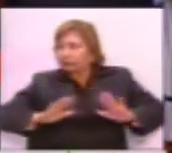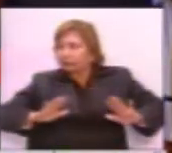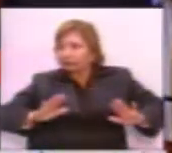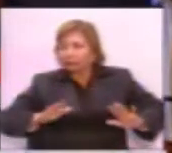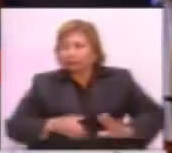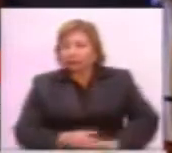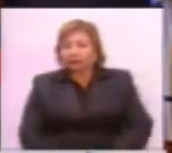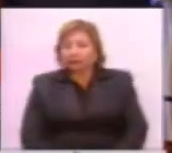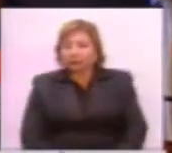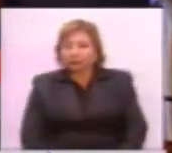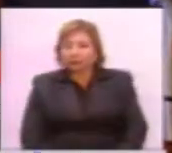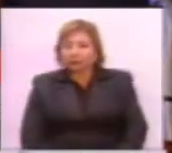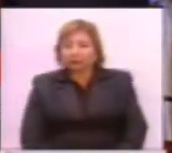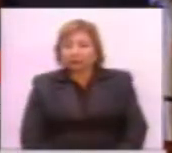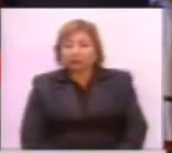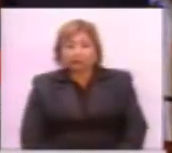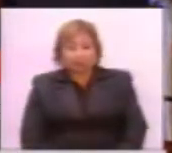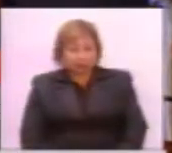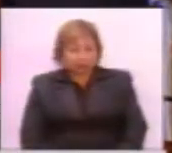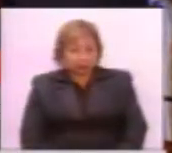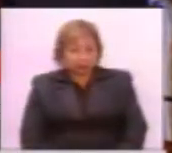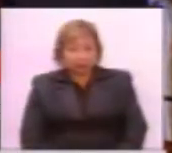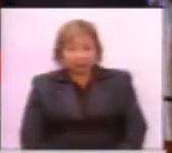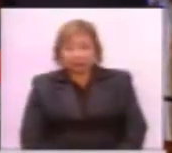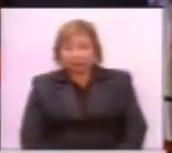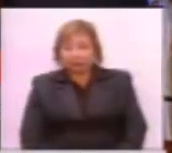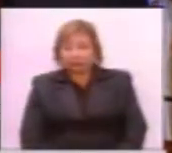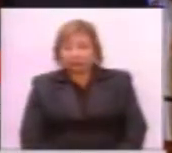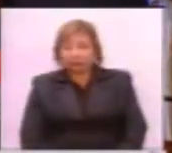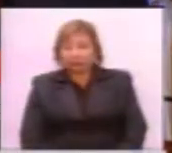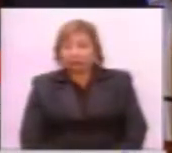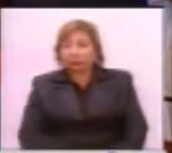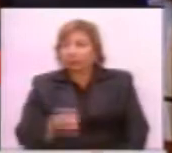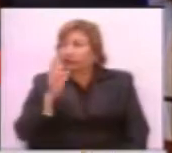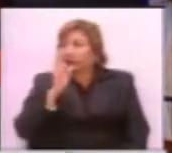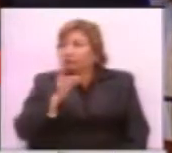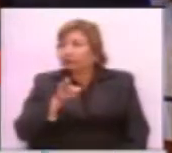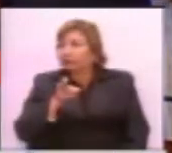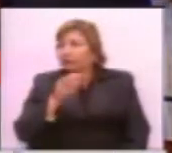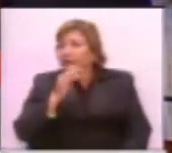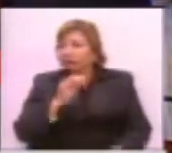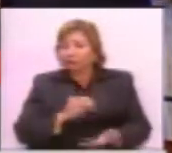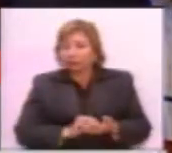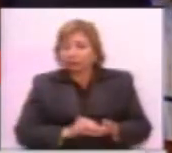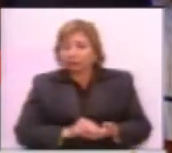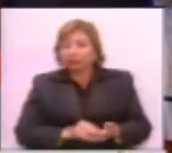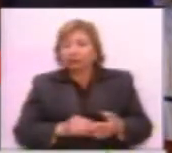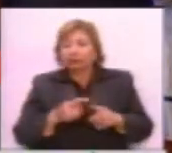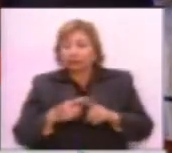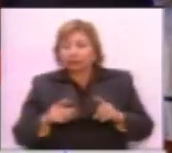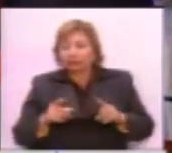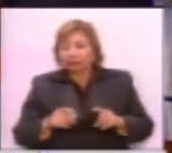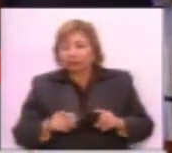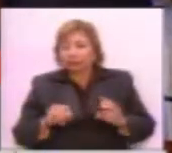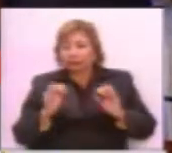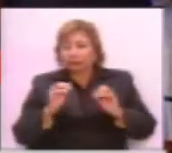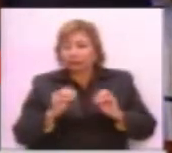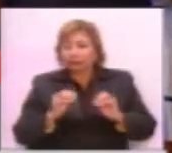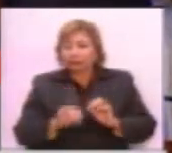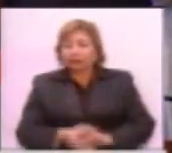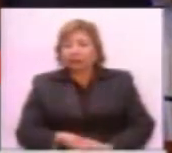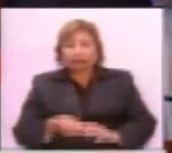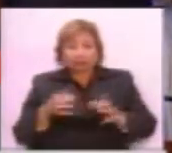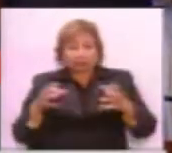¿Qué congruencia hay? Se prohíbe financiar a los corruptos, pero sí, en estos